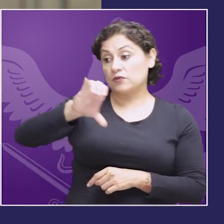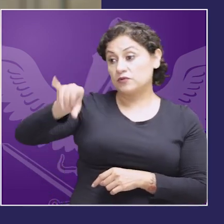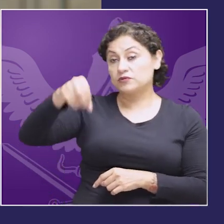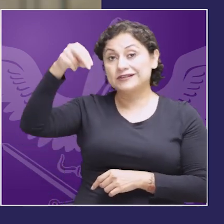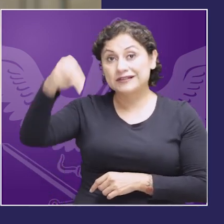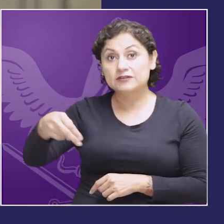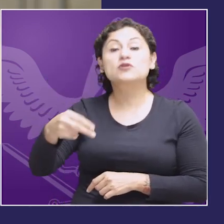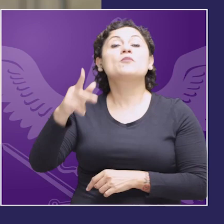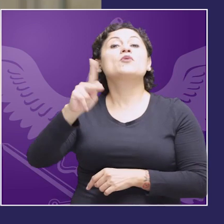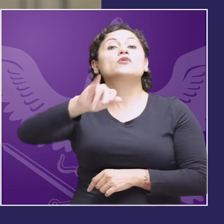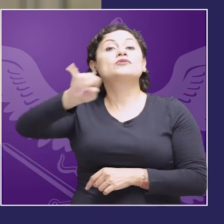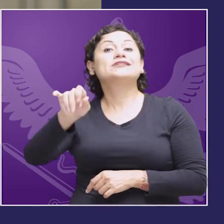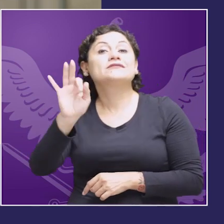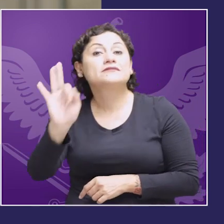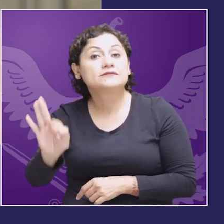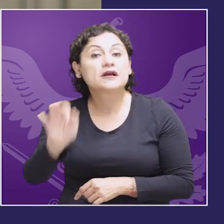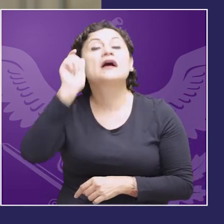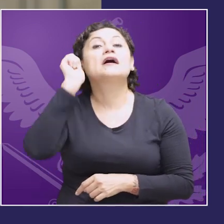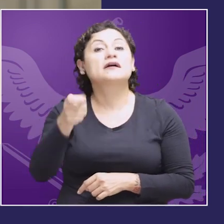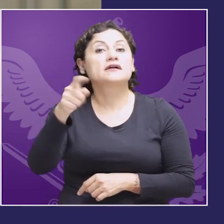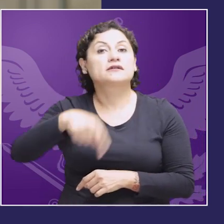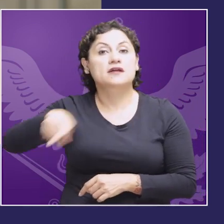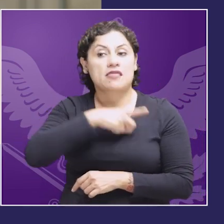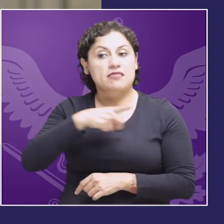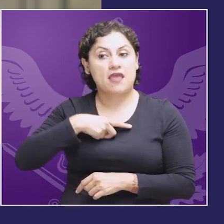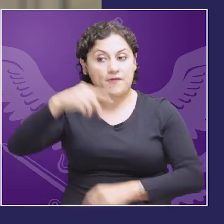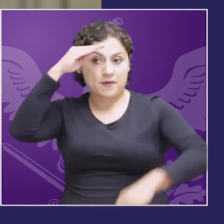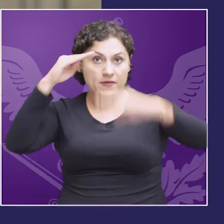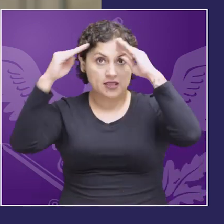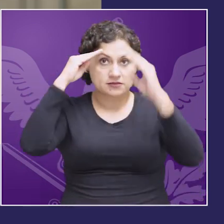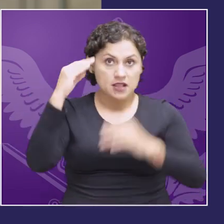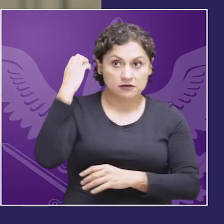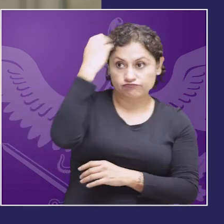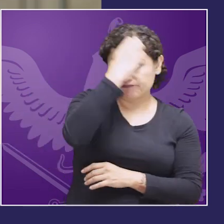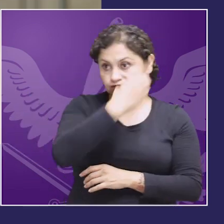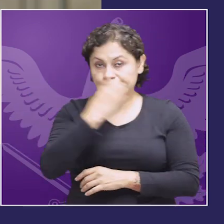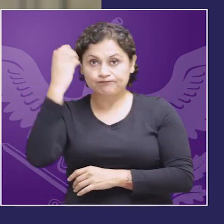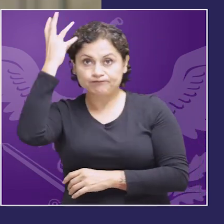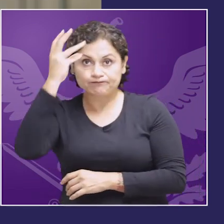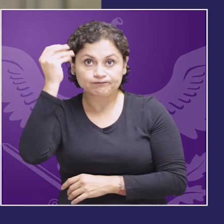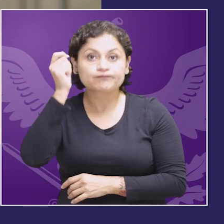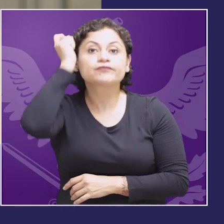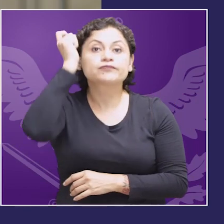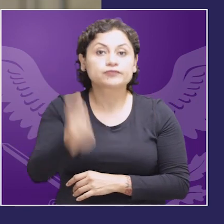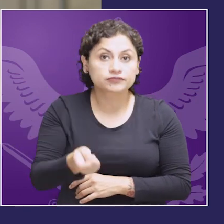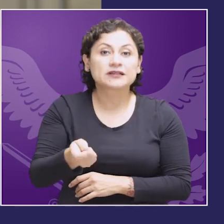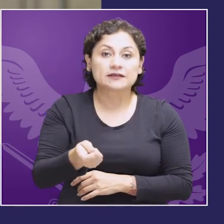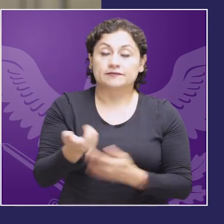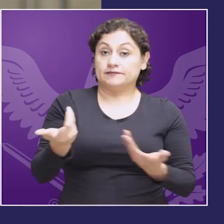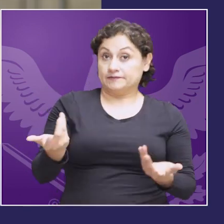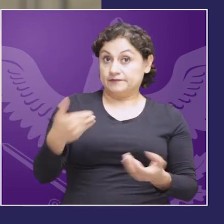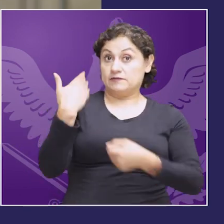género. Luego tenemos las escuelas judiciales, en que claro, hay un acento en cuál es el razonamiento